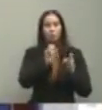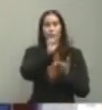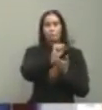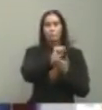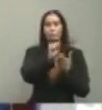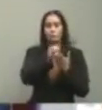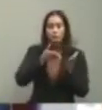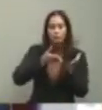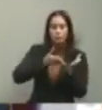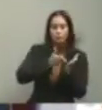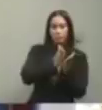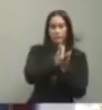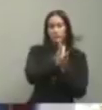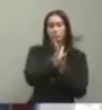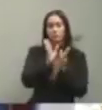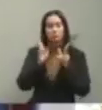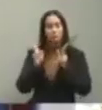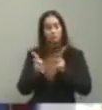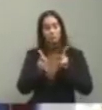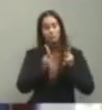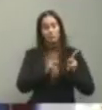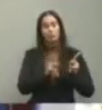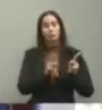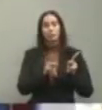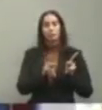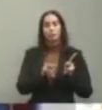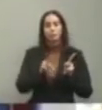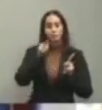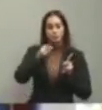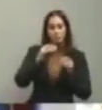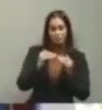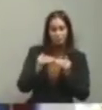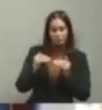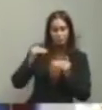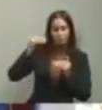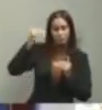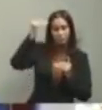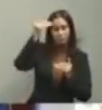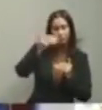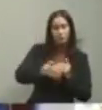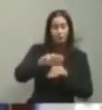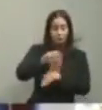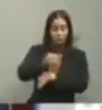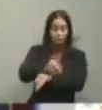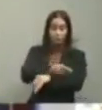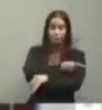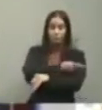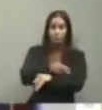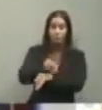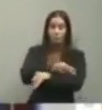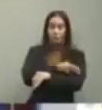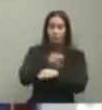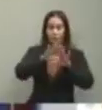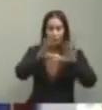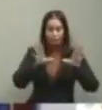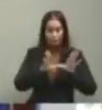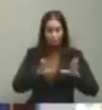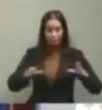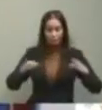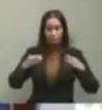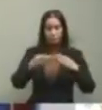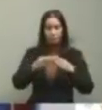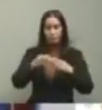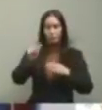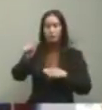curso de la planificación que se que se ha hecho estamos avanzando ya los ingenieros en la preparación en la base naval de las